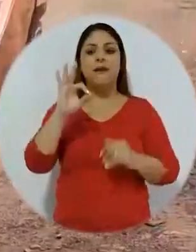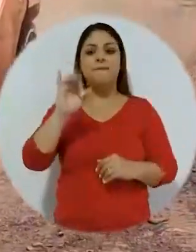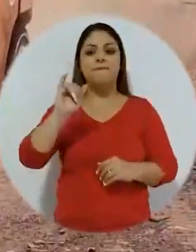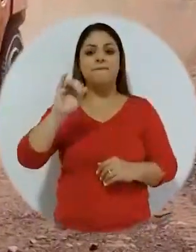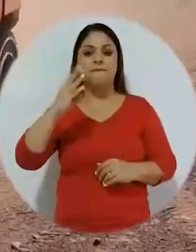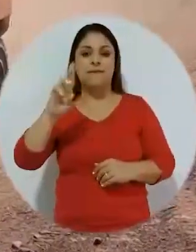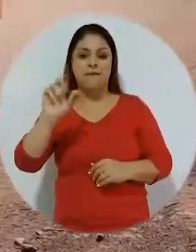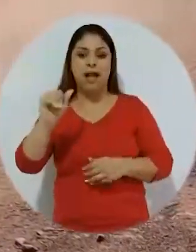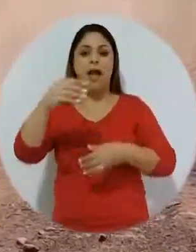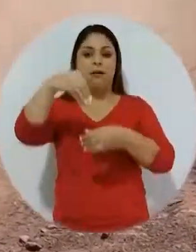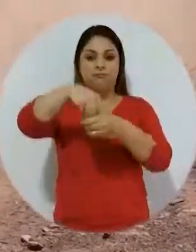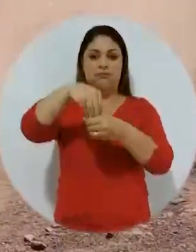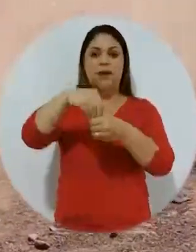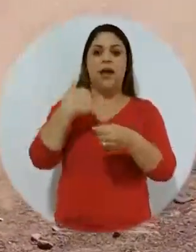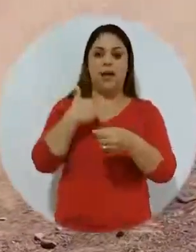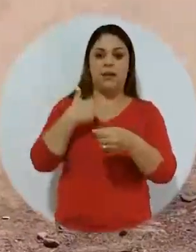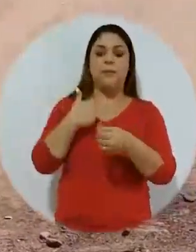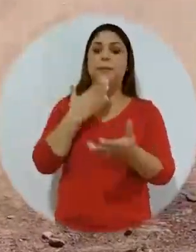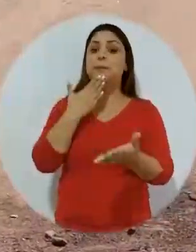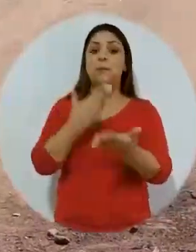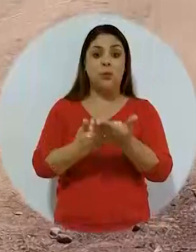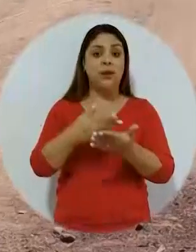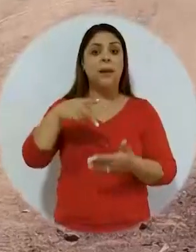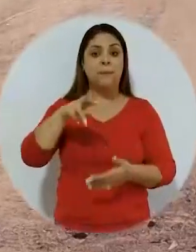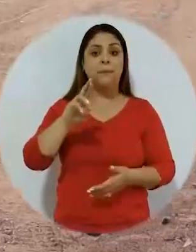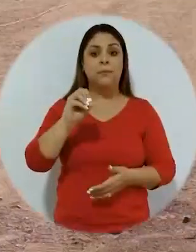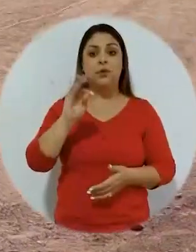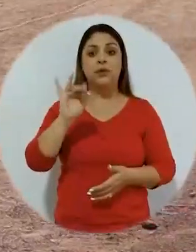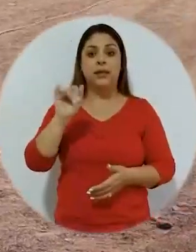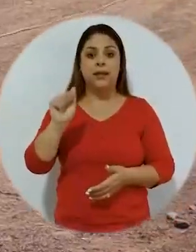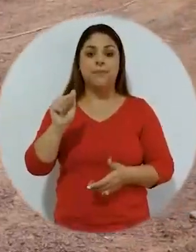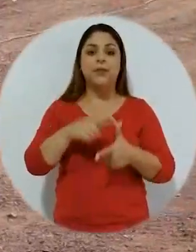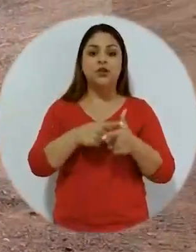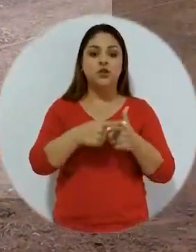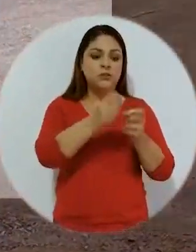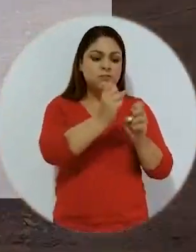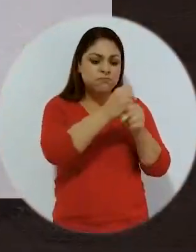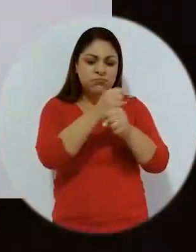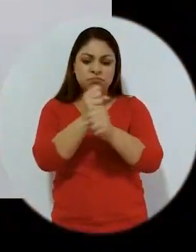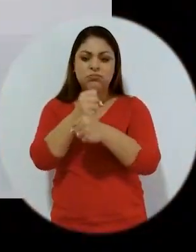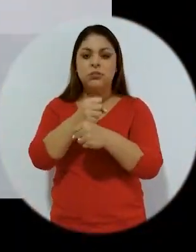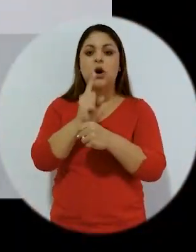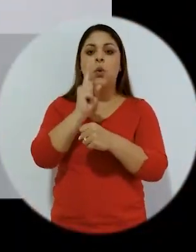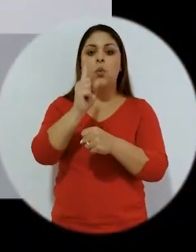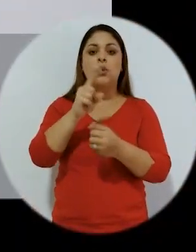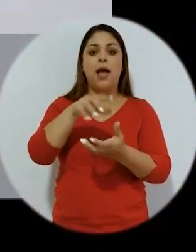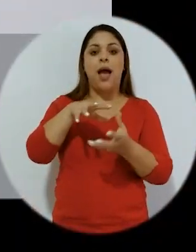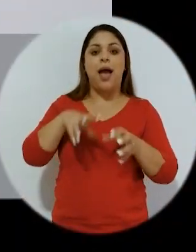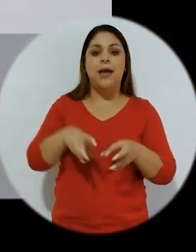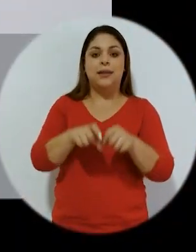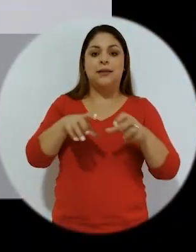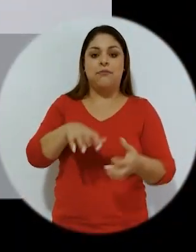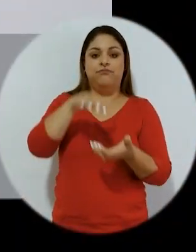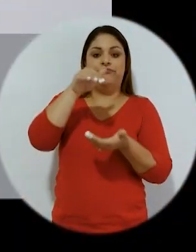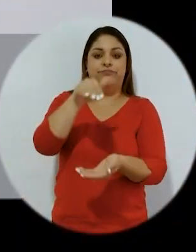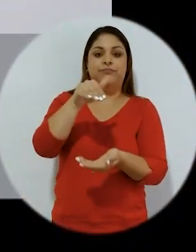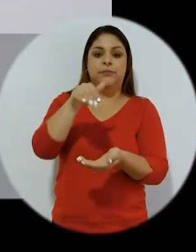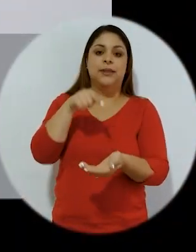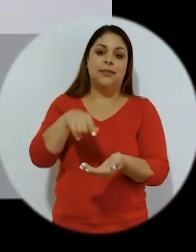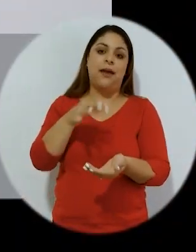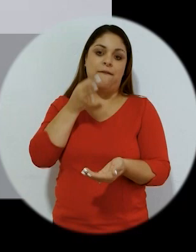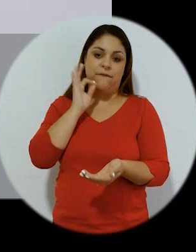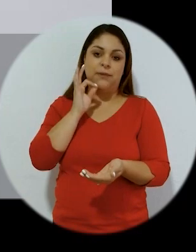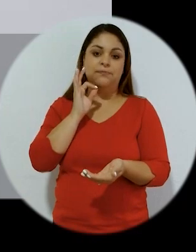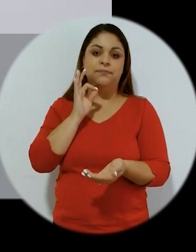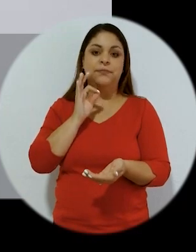ahí en conjunto con la Universidad de Costa Rica, por ejemplo, desarrollamos una harina de pulpa de café, que es un producto alto en